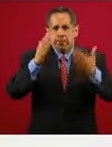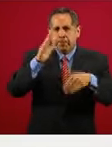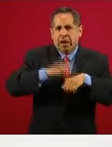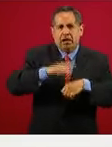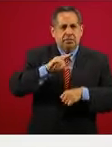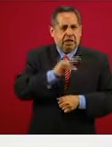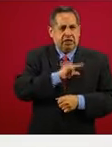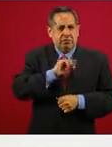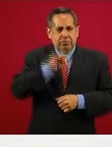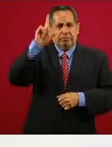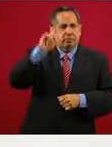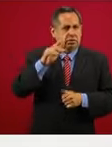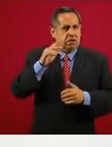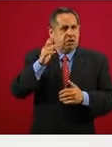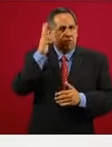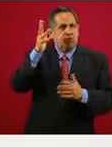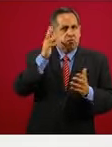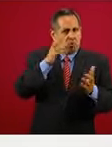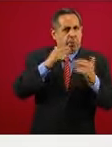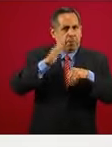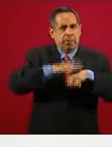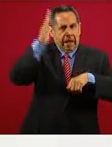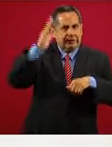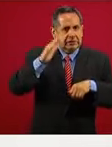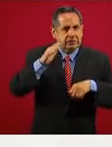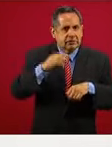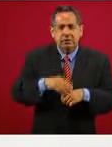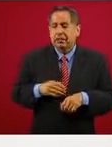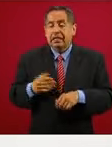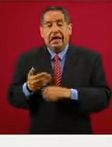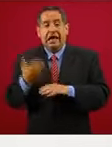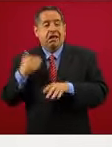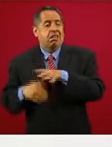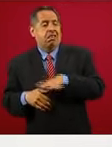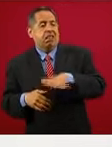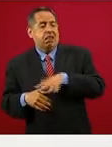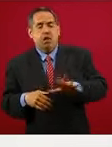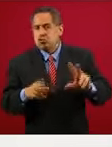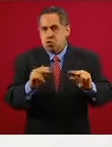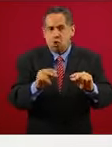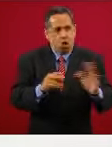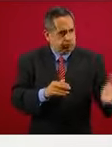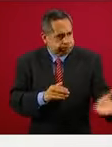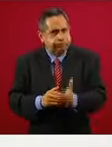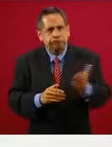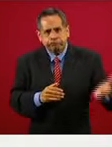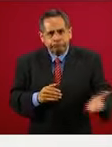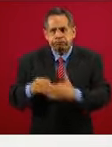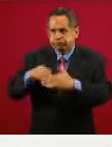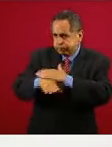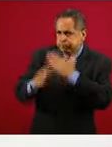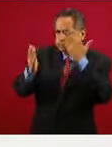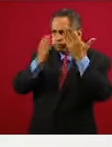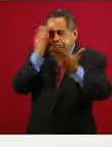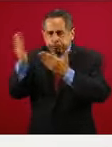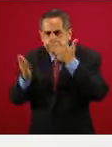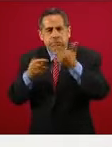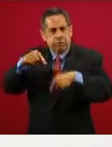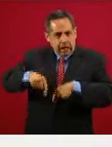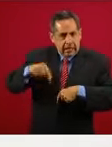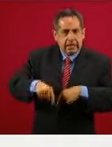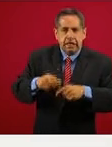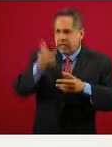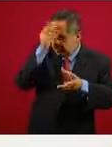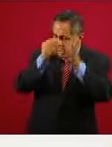no sean rechazados, como ha venido sucediendo, y puedan formarse tanto en el país